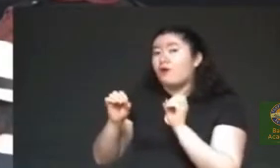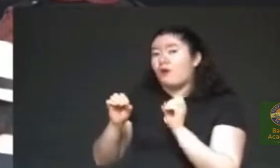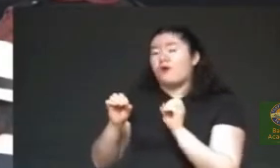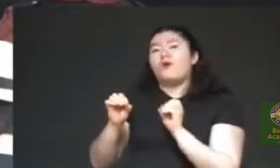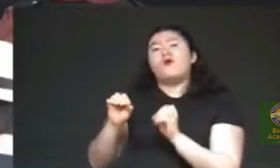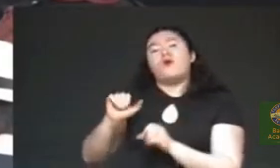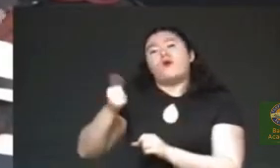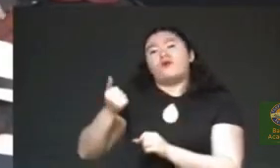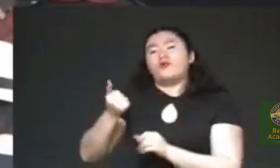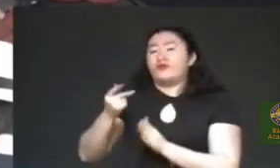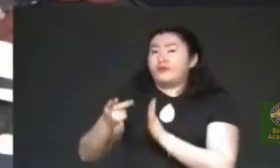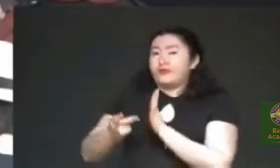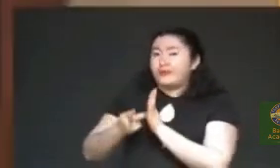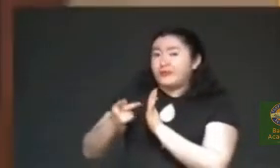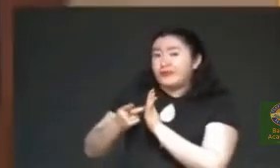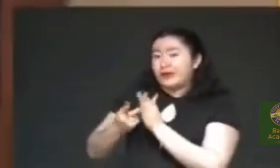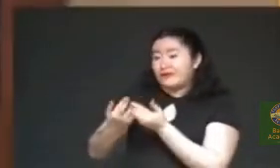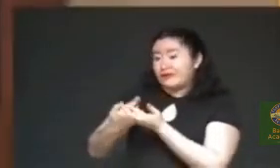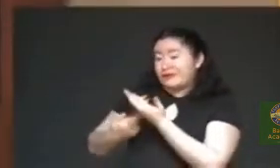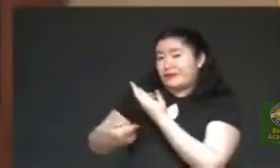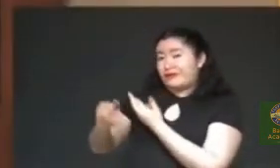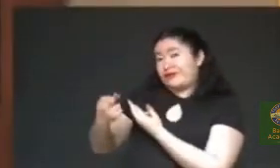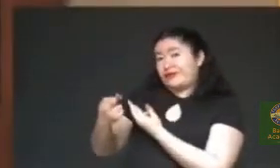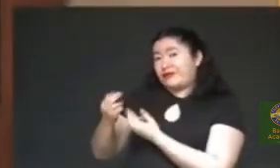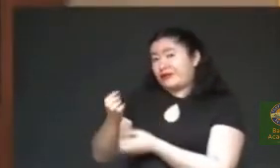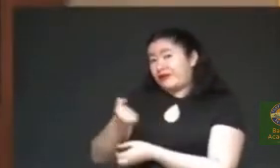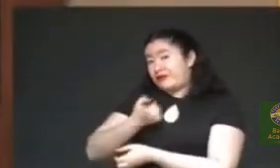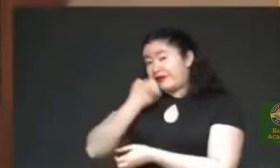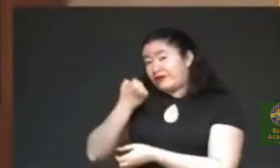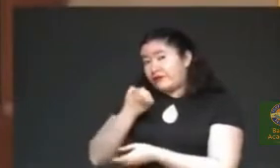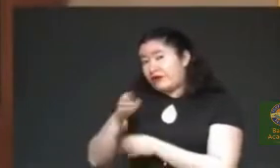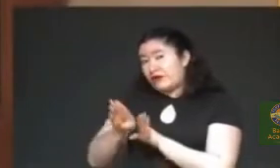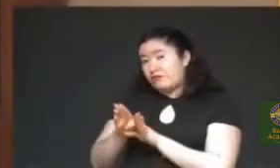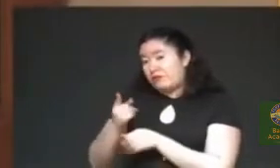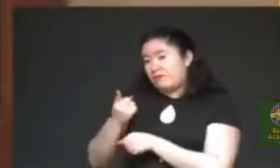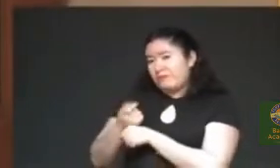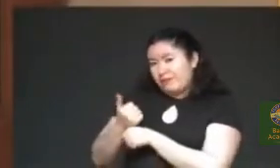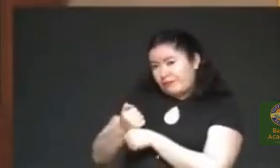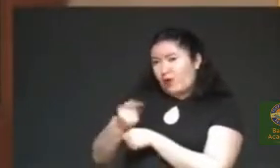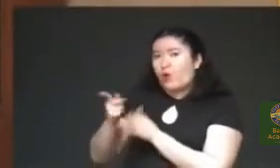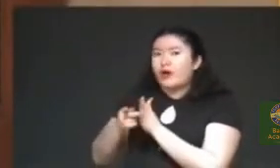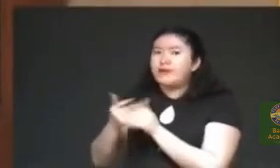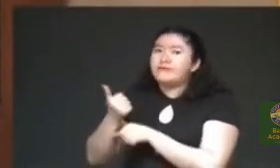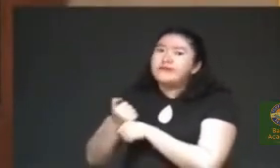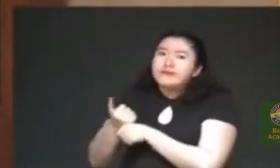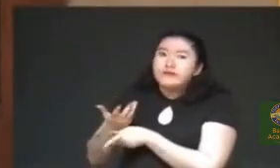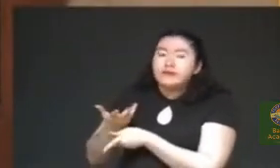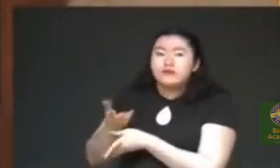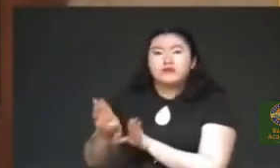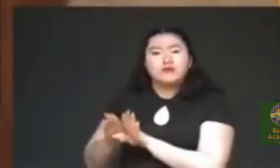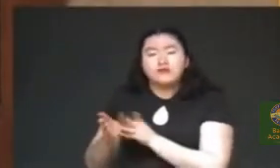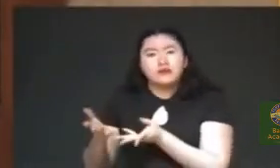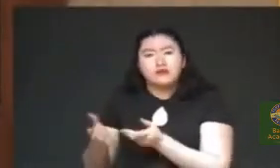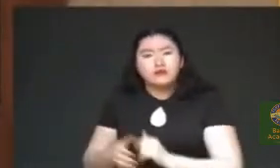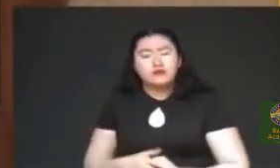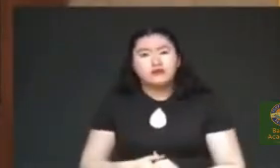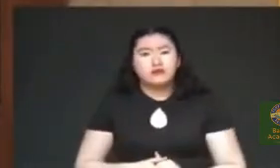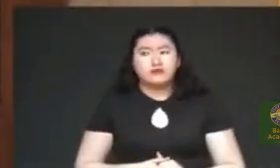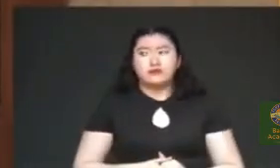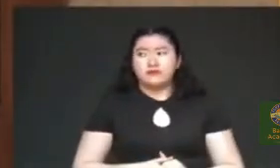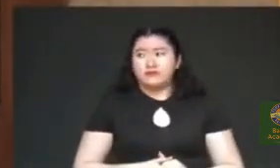año? No, a ver, ese es un tema importante. En cuanto a la inscripción, la